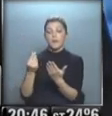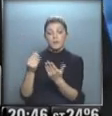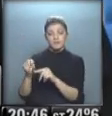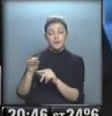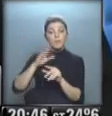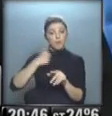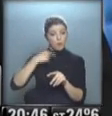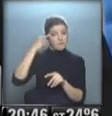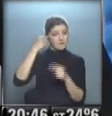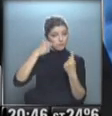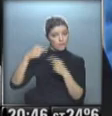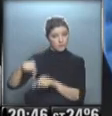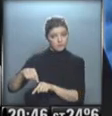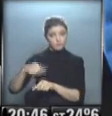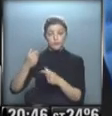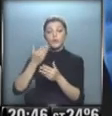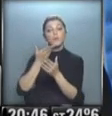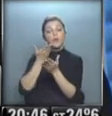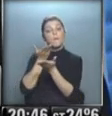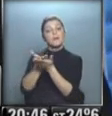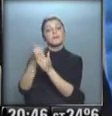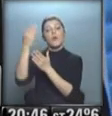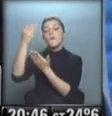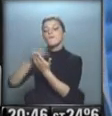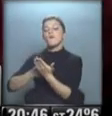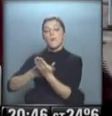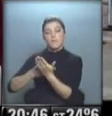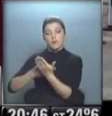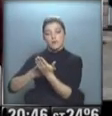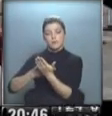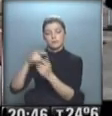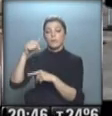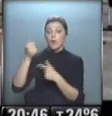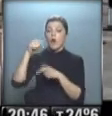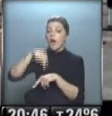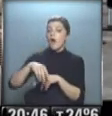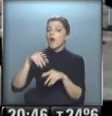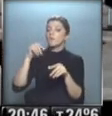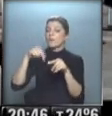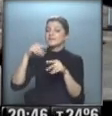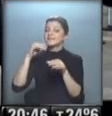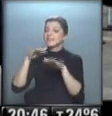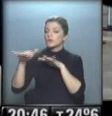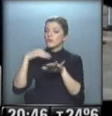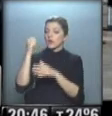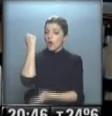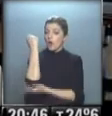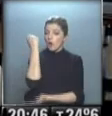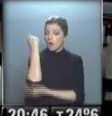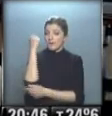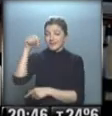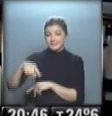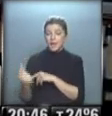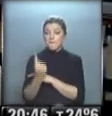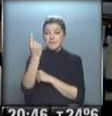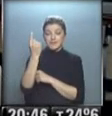les requirió es ese informe y se les dijo, como para nosotros es básicamente una cuestión económica, como empresa binacional, que LAN es la principal compañía